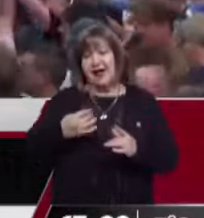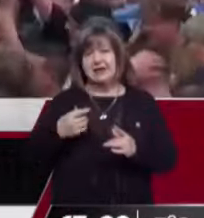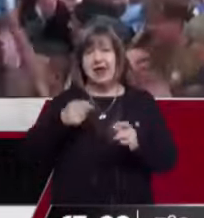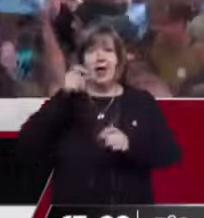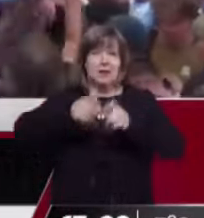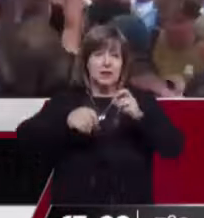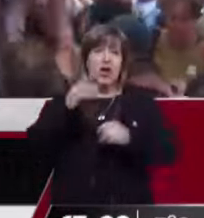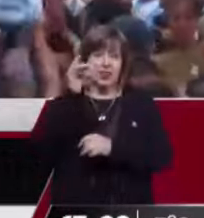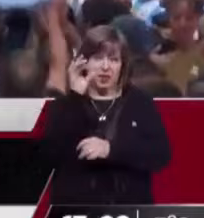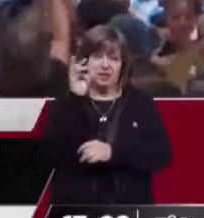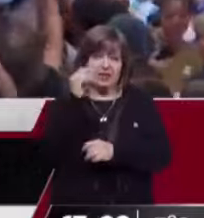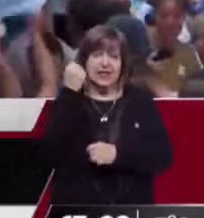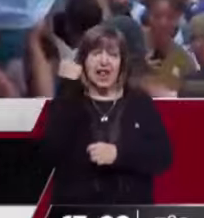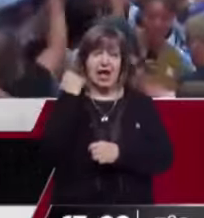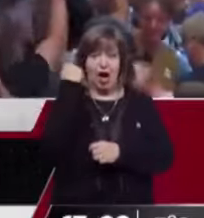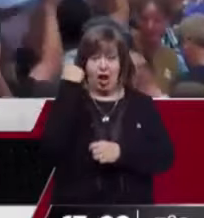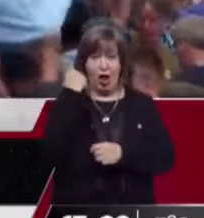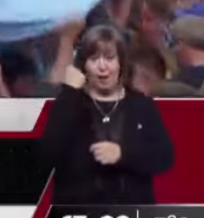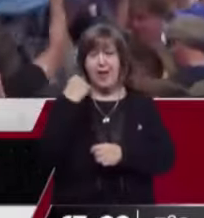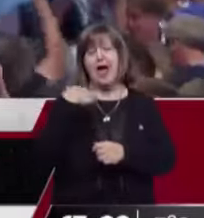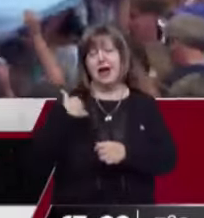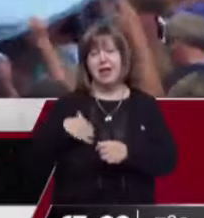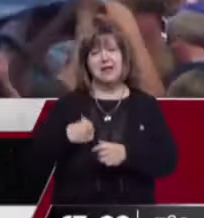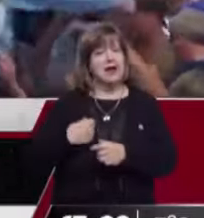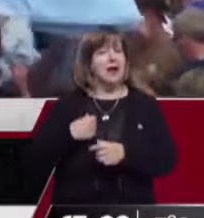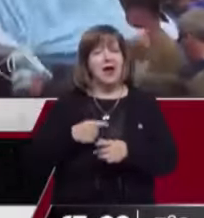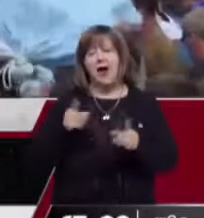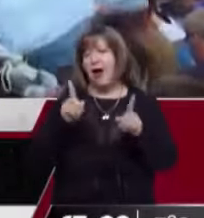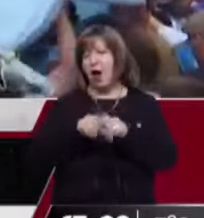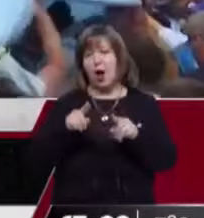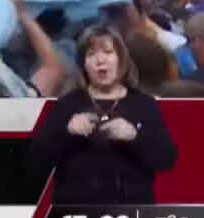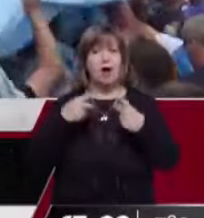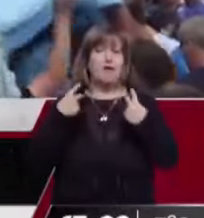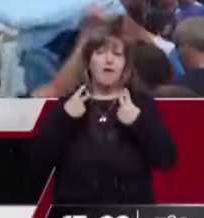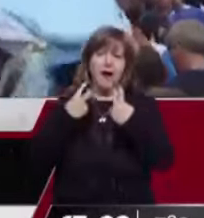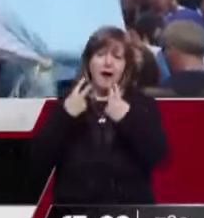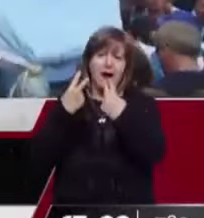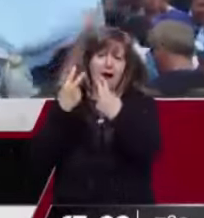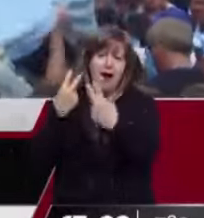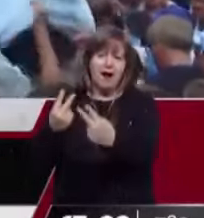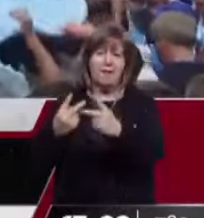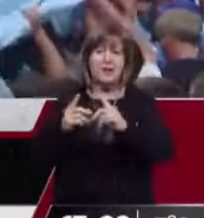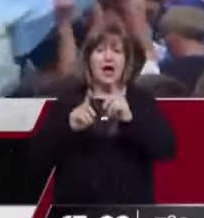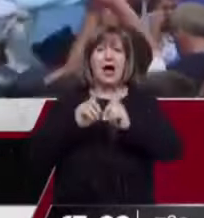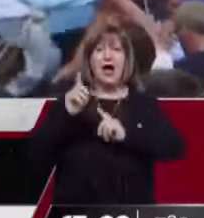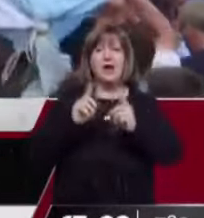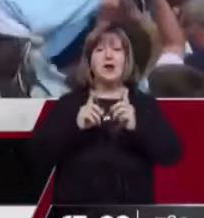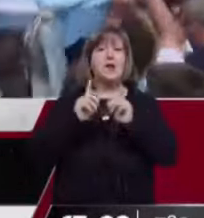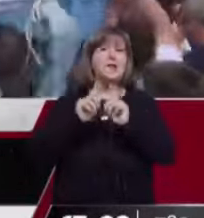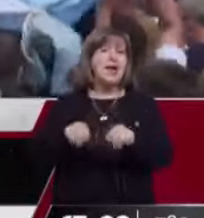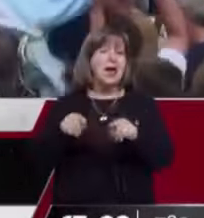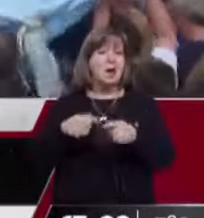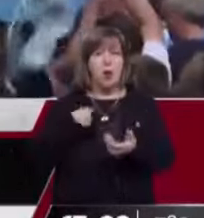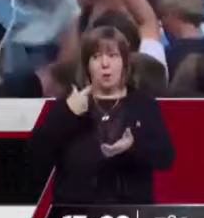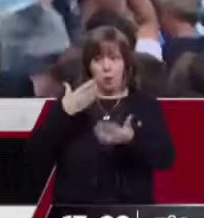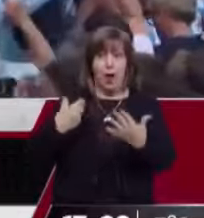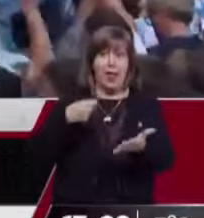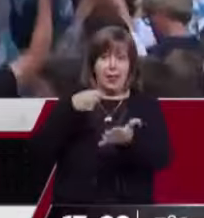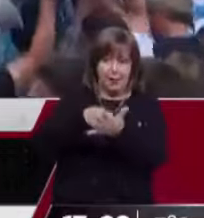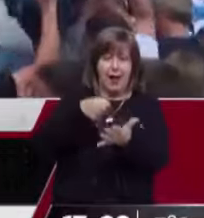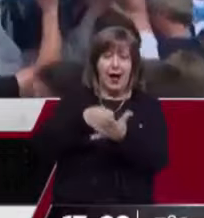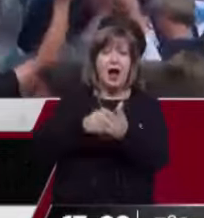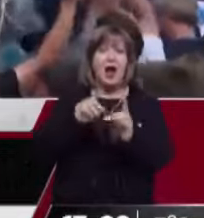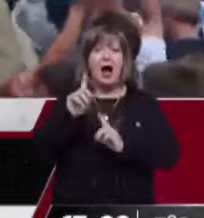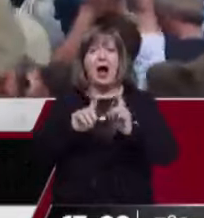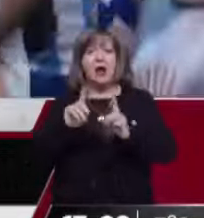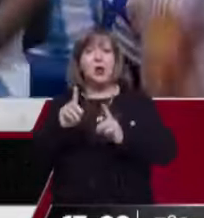de lo difícil que está la situación económica en la Argentina. Claro. Vos ves que hay gente que, bueno, algunos son los de siempre, Adrián, los que pueden pagarse el pasaje y